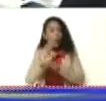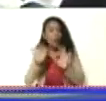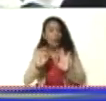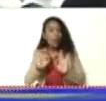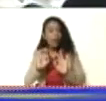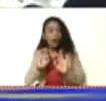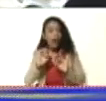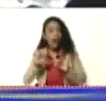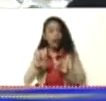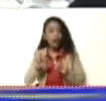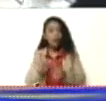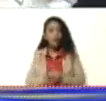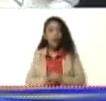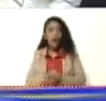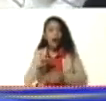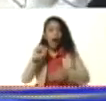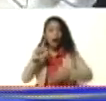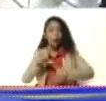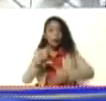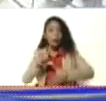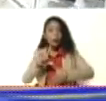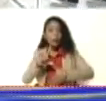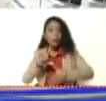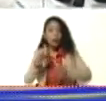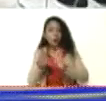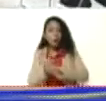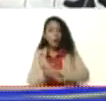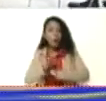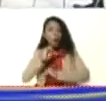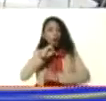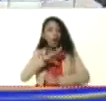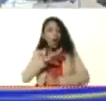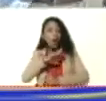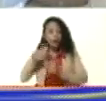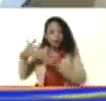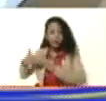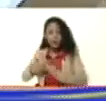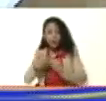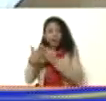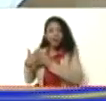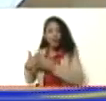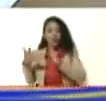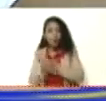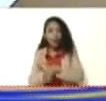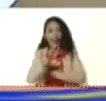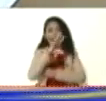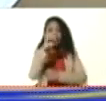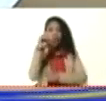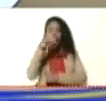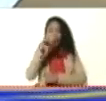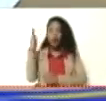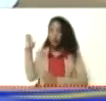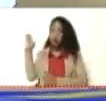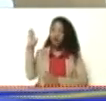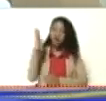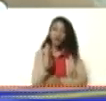Pedro Calzadilla, en América Latina, sobre la historia de los Estados Unidos de hace 500 años para